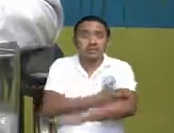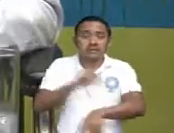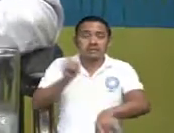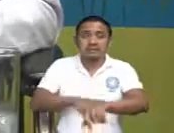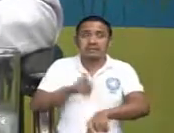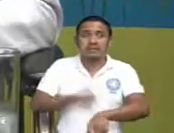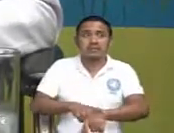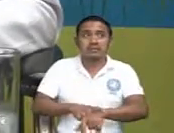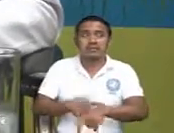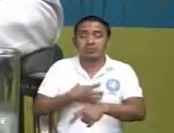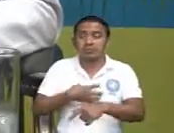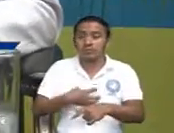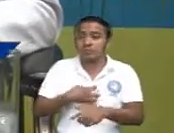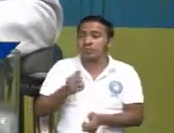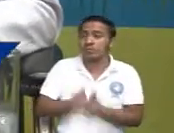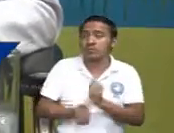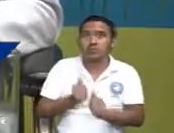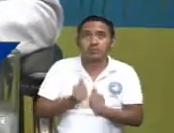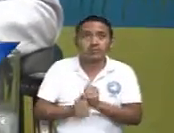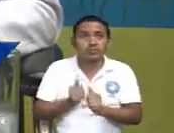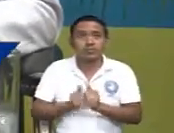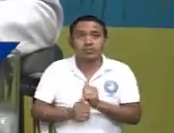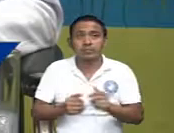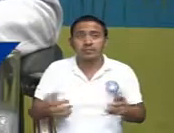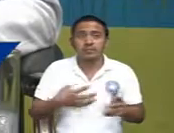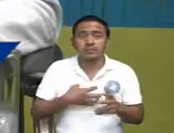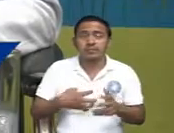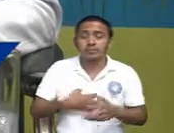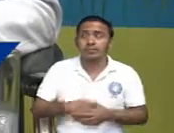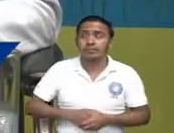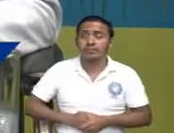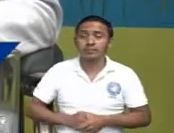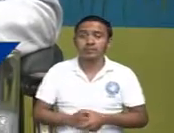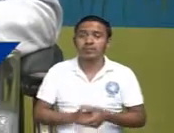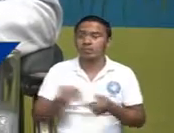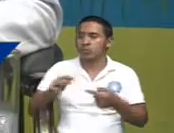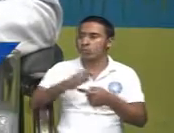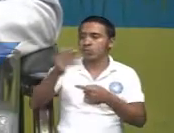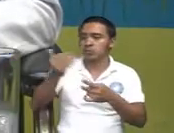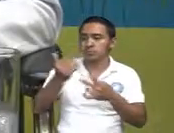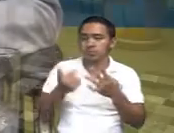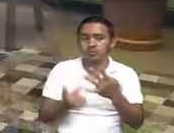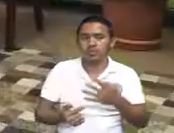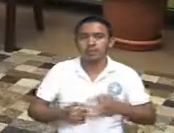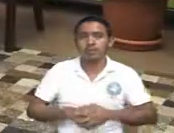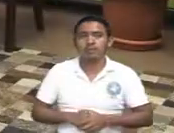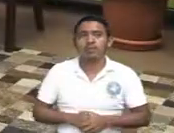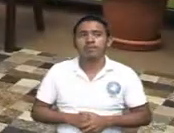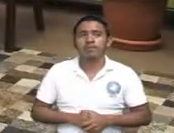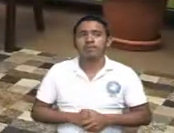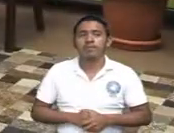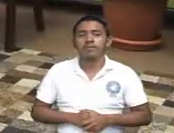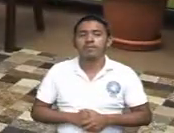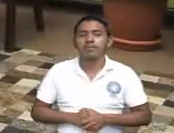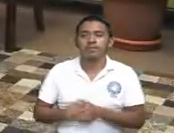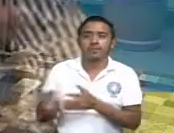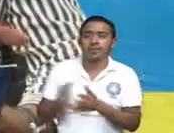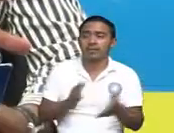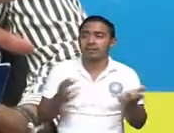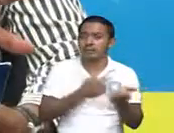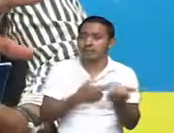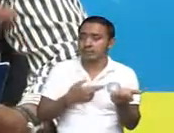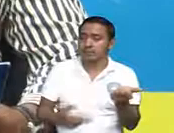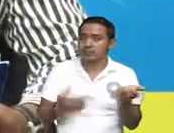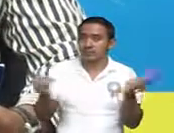bajo peso al nacer etcétera decía algo muy importante doctor por ejemplo la compatibilidad de la sangre